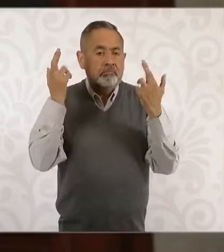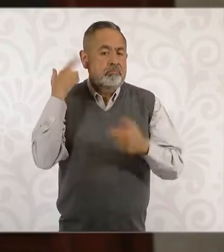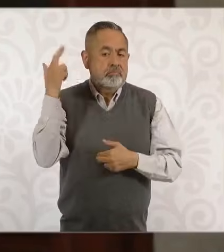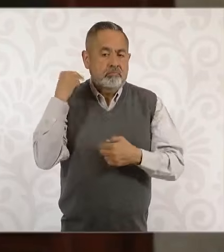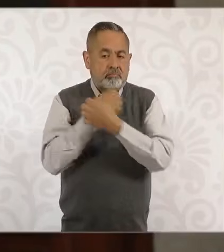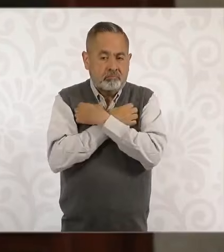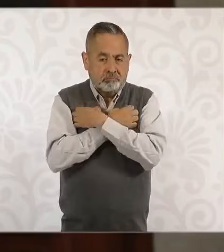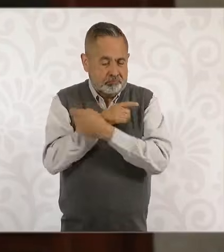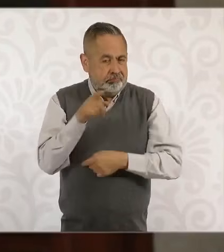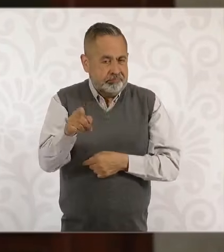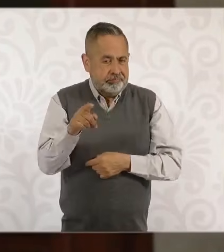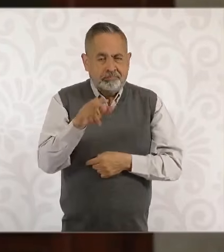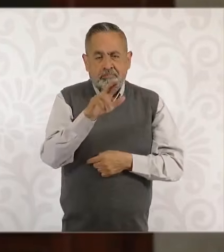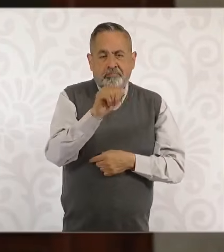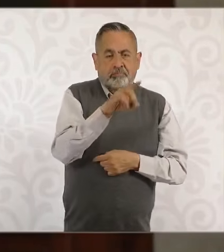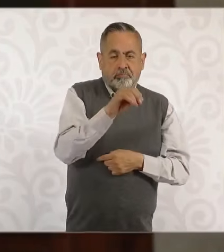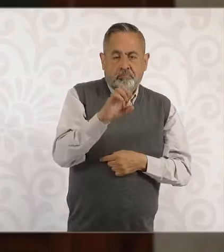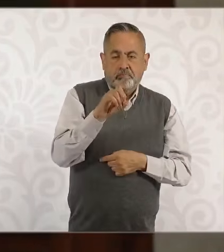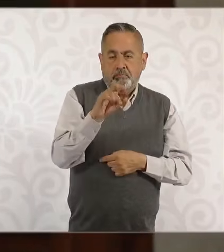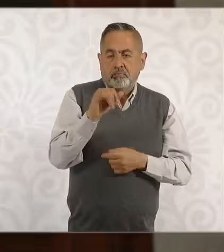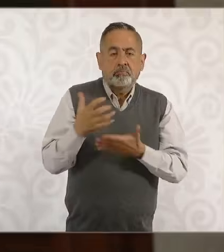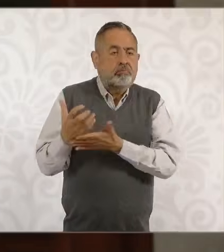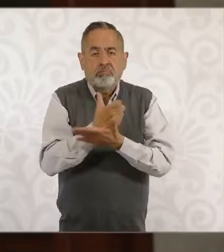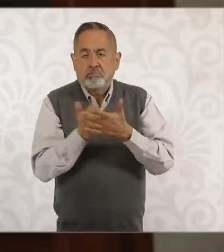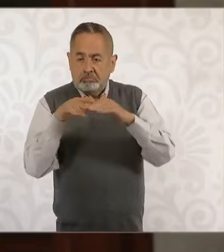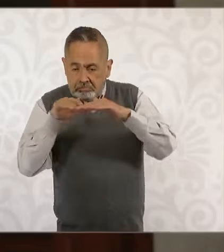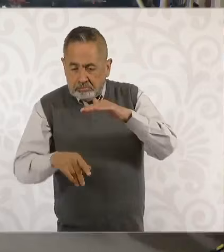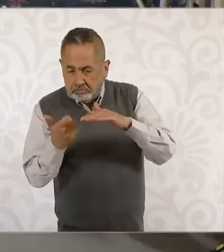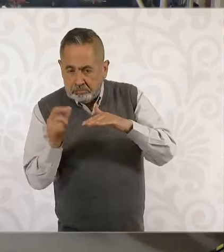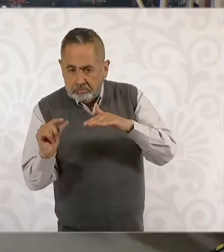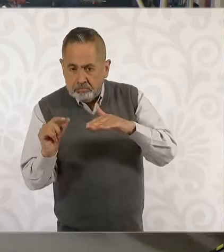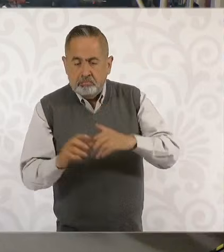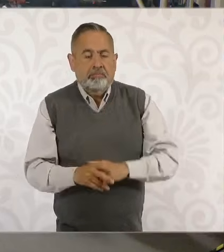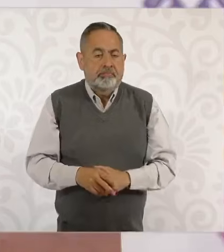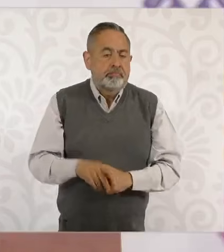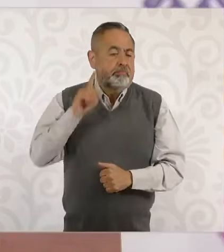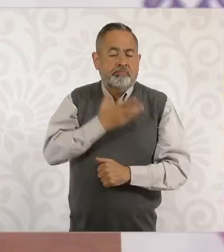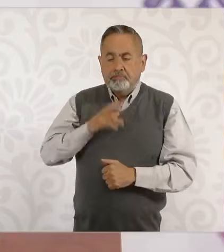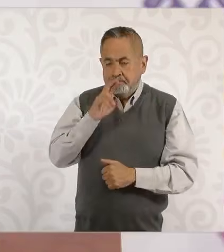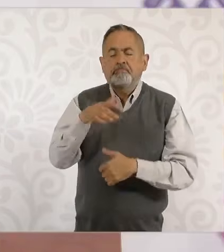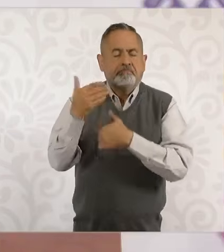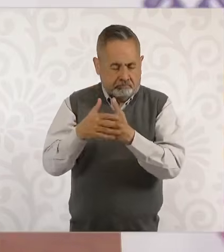que algunos de estos trabajadores ganan menos que el salario mínimo. Vamos a corregir todo eso.